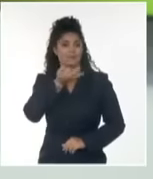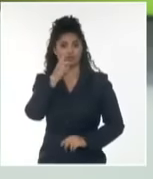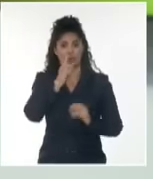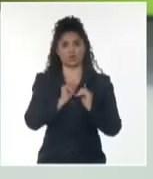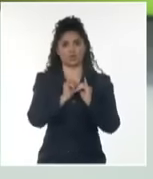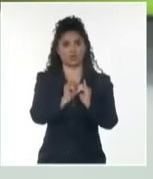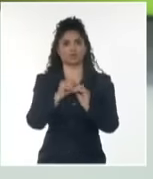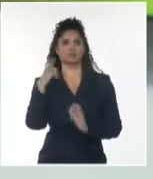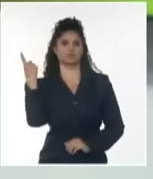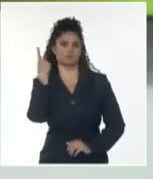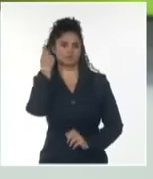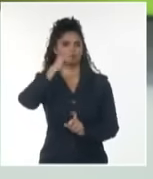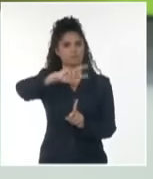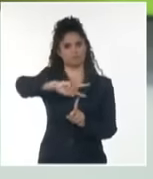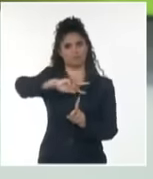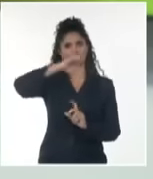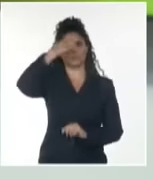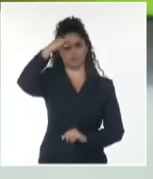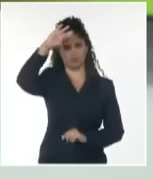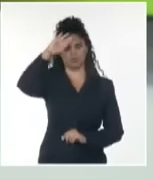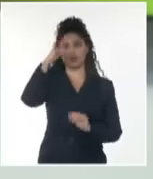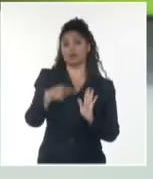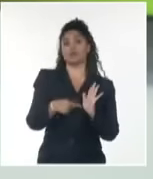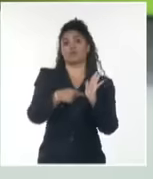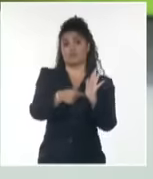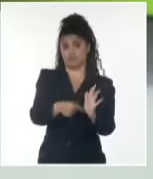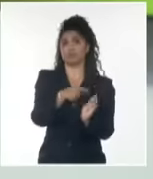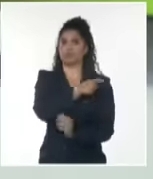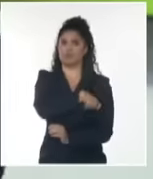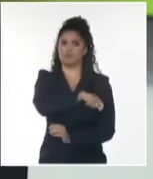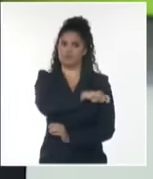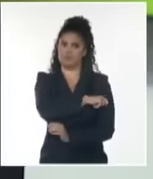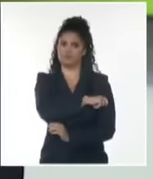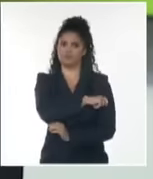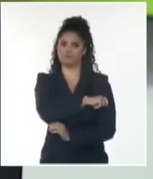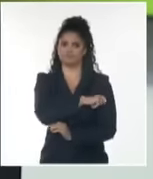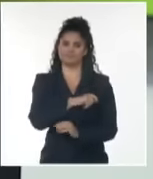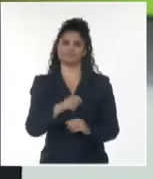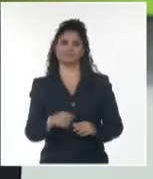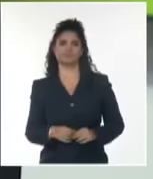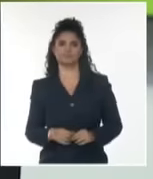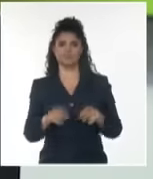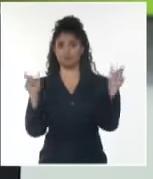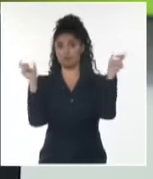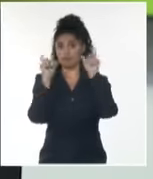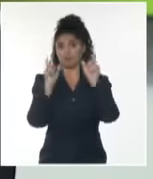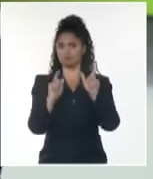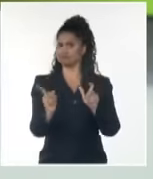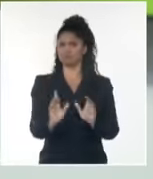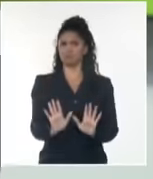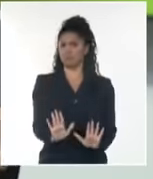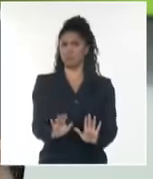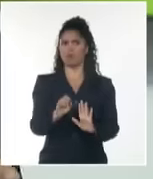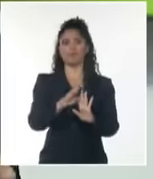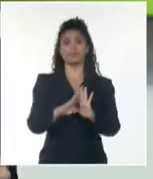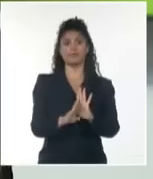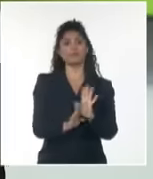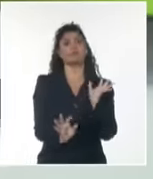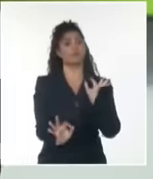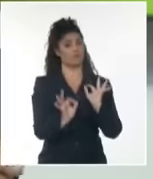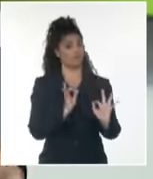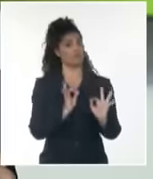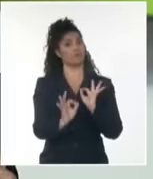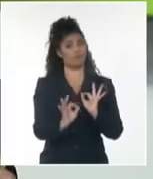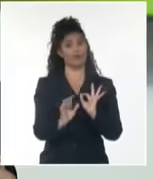nacional de la televisión cubana. Pero realmente el criterio no es el de la alarma, sino el de la adopción de medidas oportunas para evitar que esto se